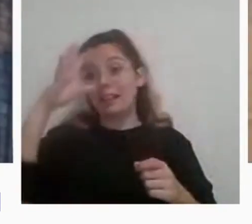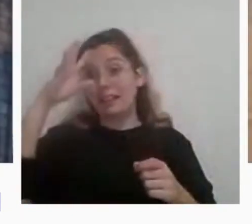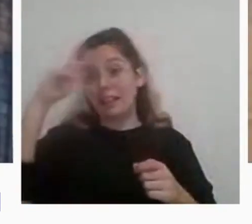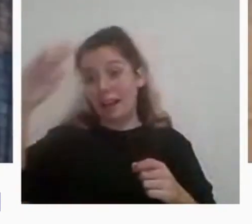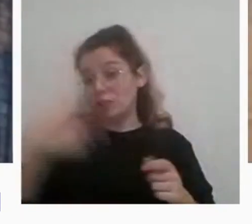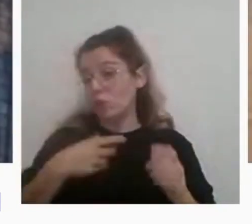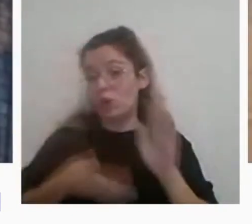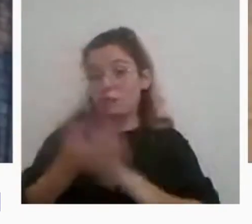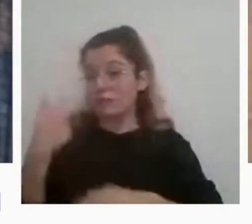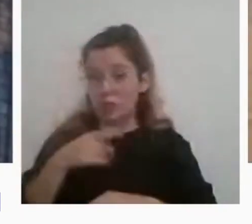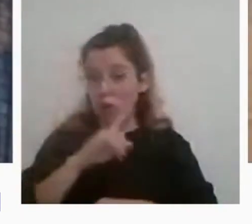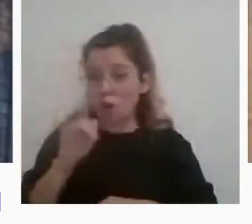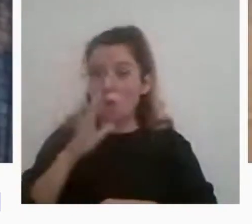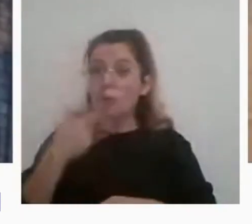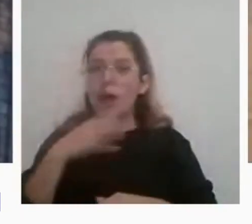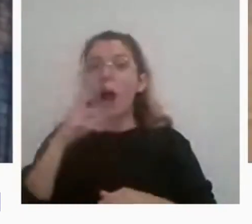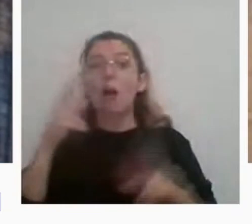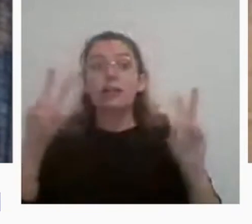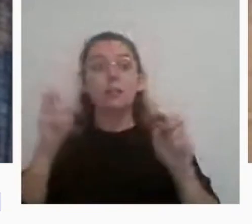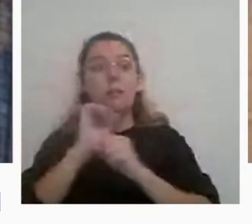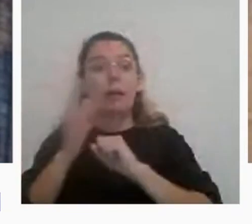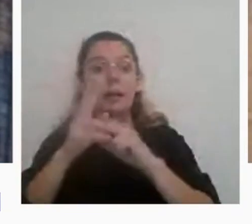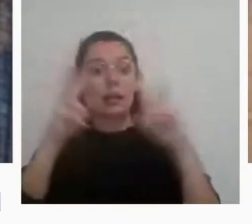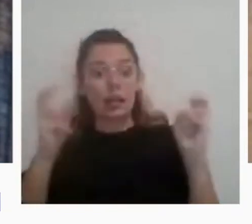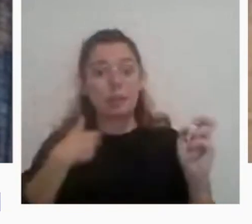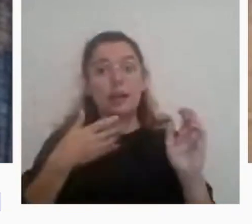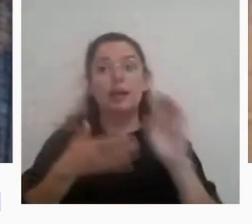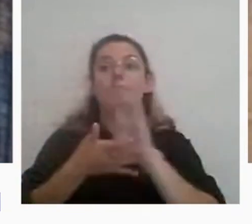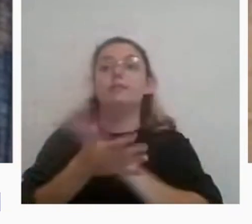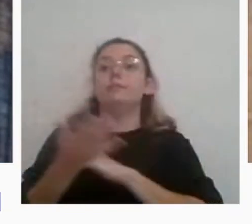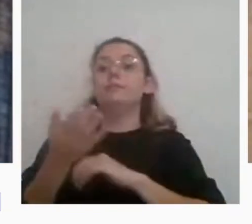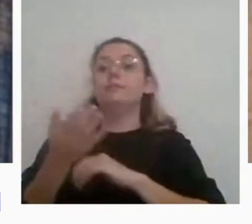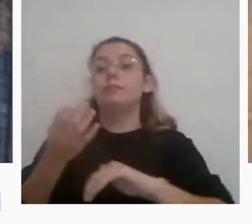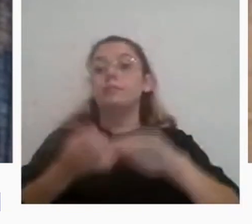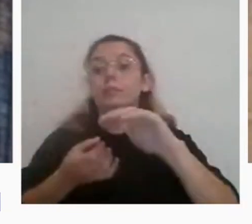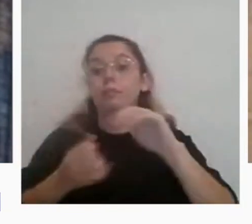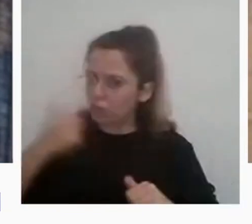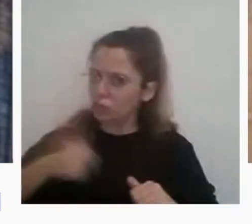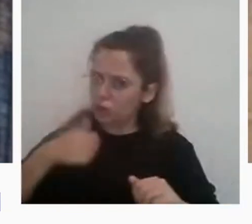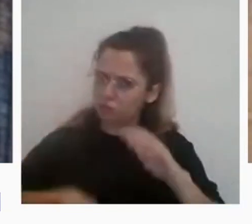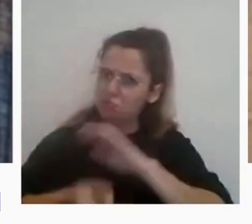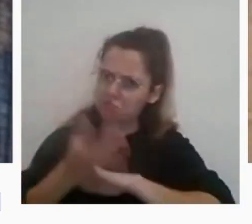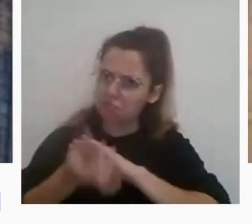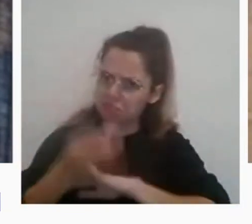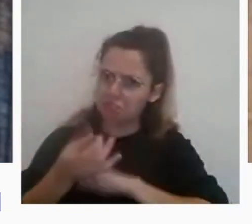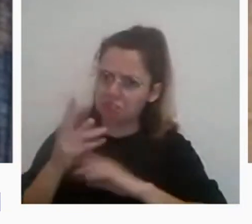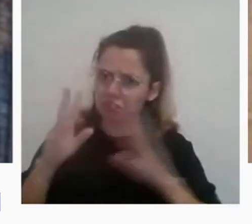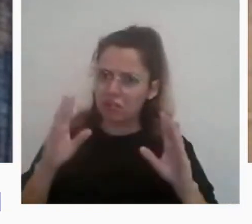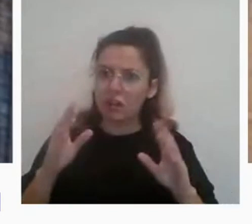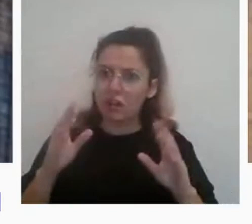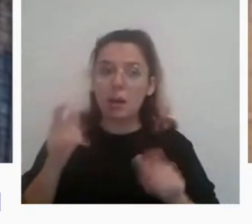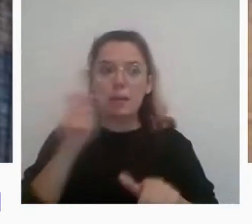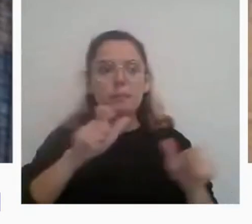que ahora con esto de la pandemia, que nosotros, como decía al principio, genera mucha oportunidad, hay personas súper